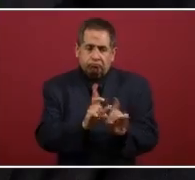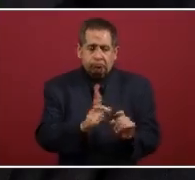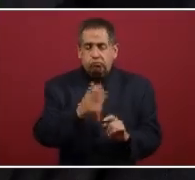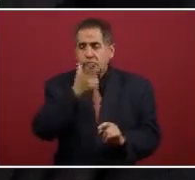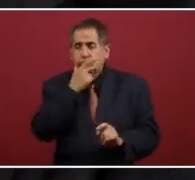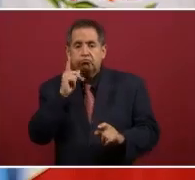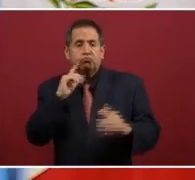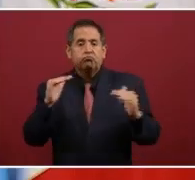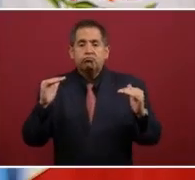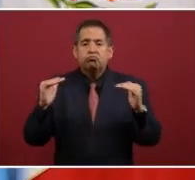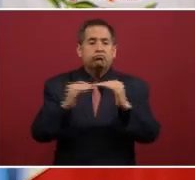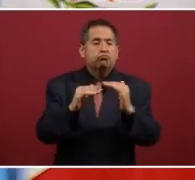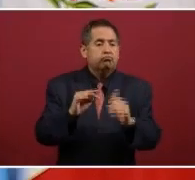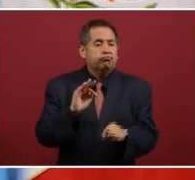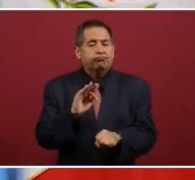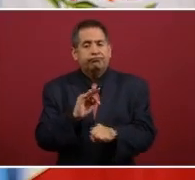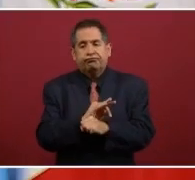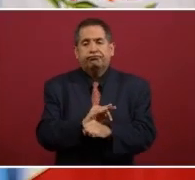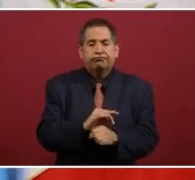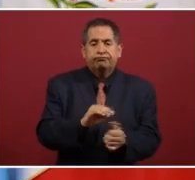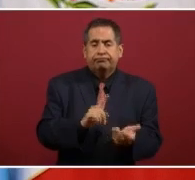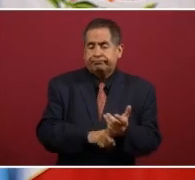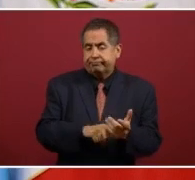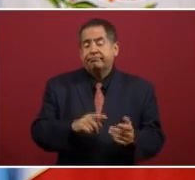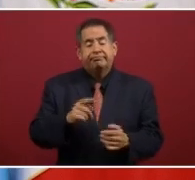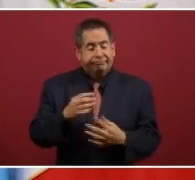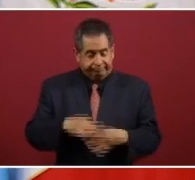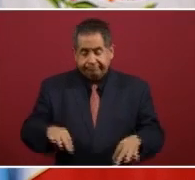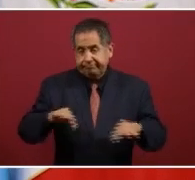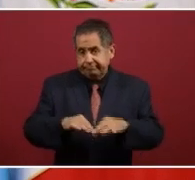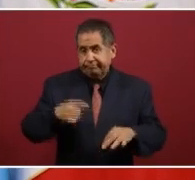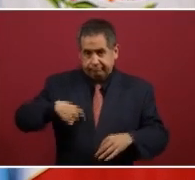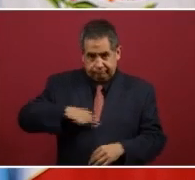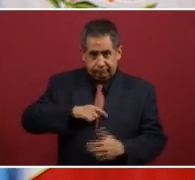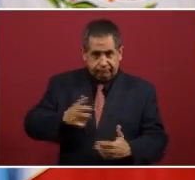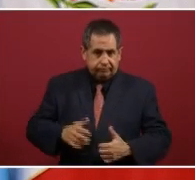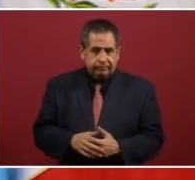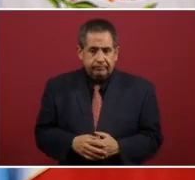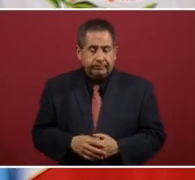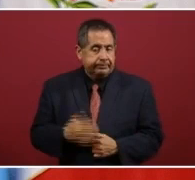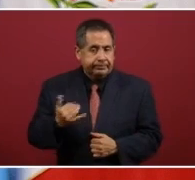igualdad, protección y